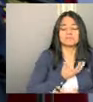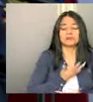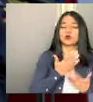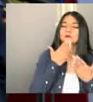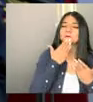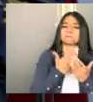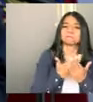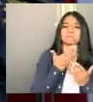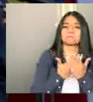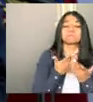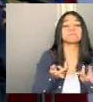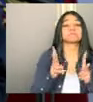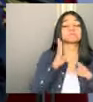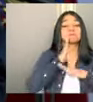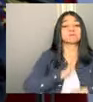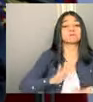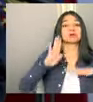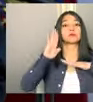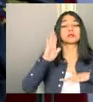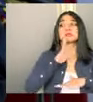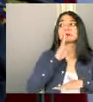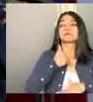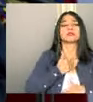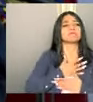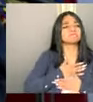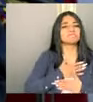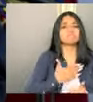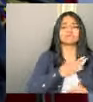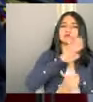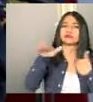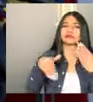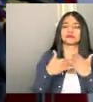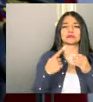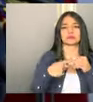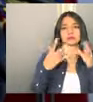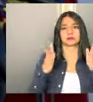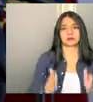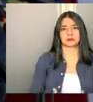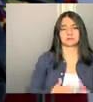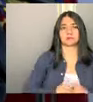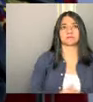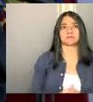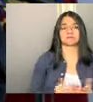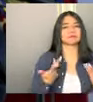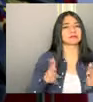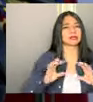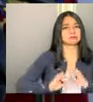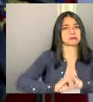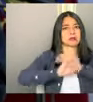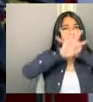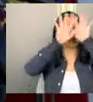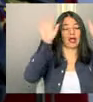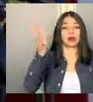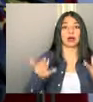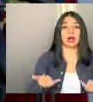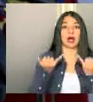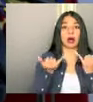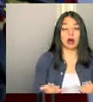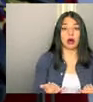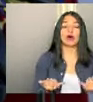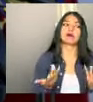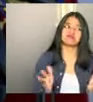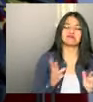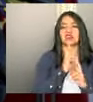gracias y el compromiso que asumo ya con todos los quiteños. Nos queda claro que nosotros en este momento, más allá de los